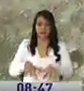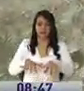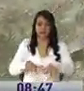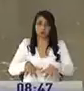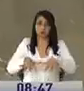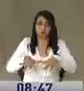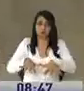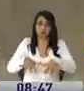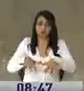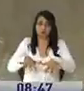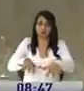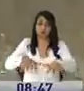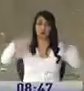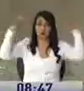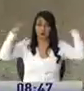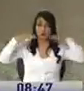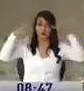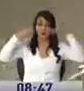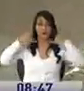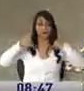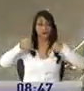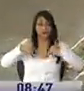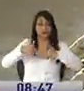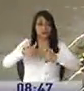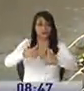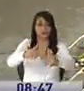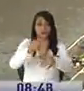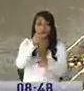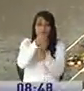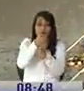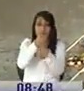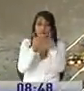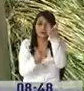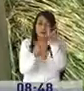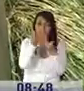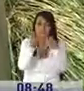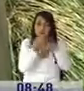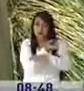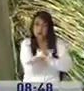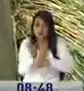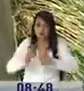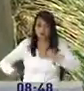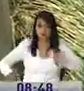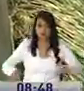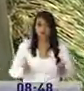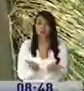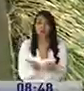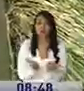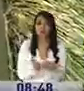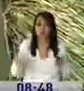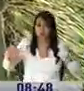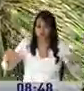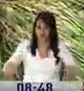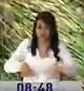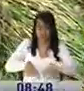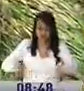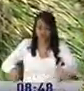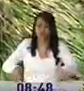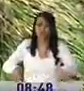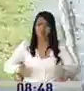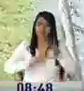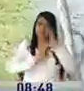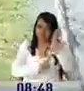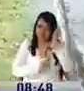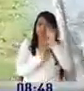prevé que las lluvias continúan por lo que se recomienda a la ciudadanía no botar basura en alcantarillas y sumideros en esta